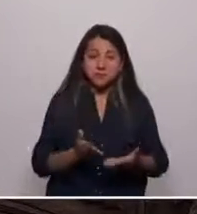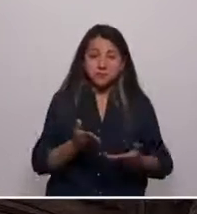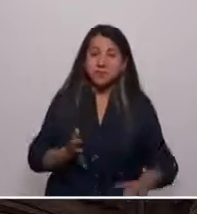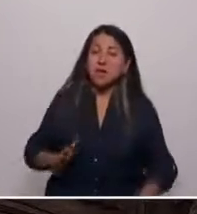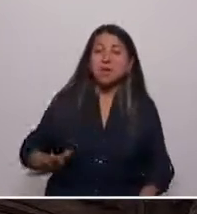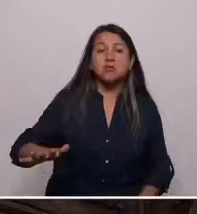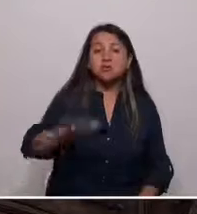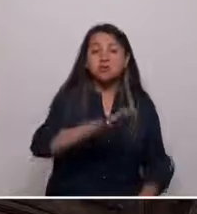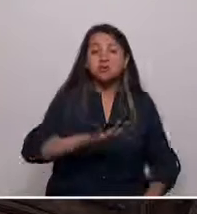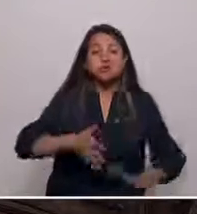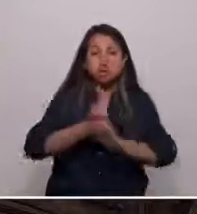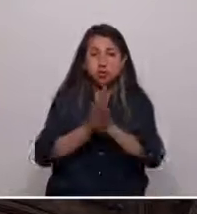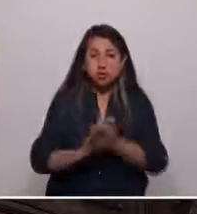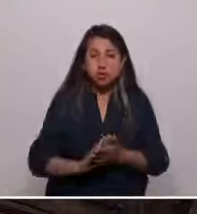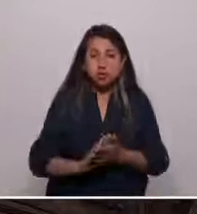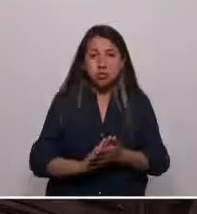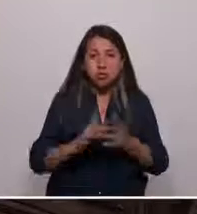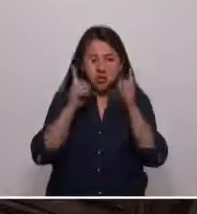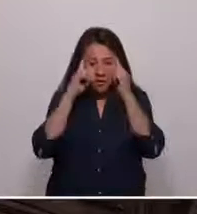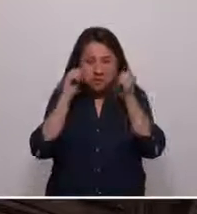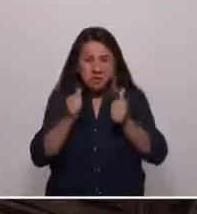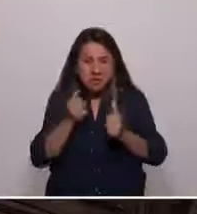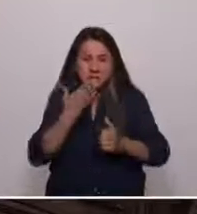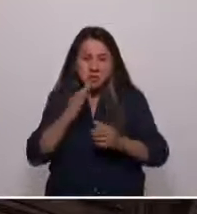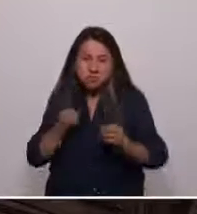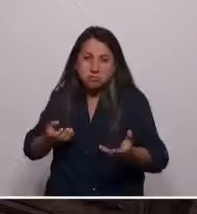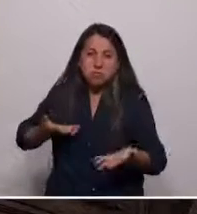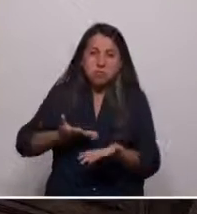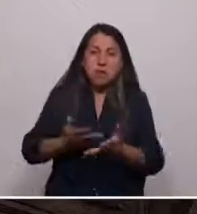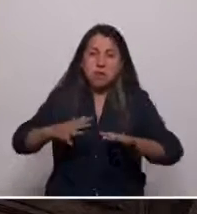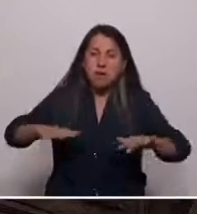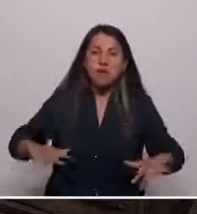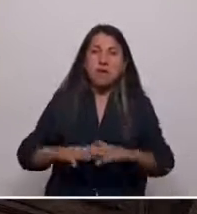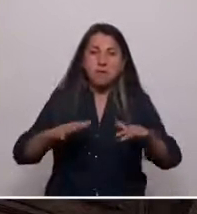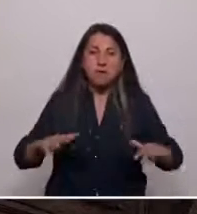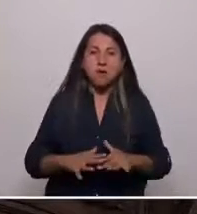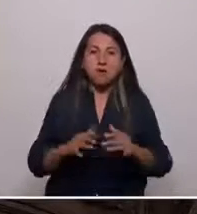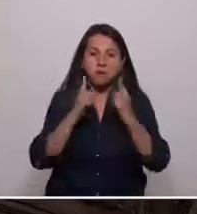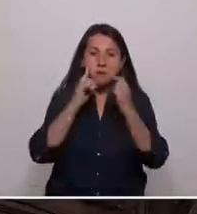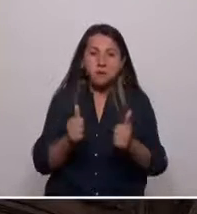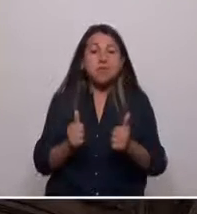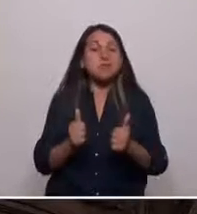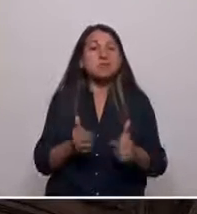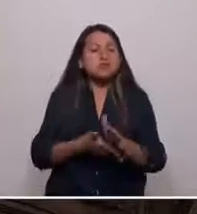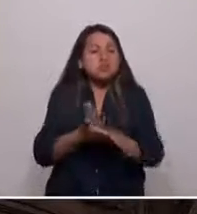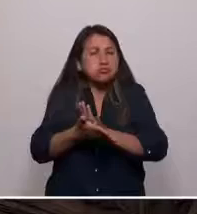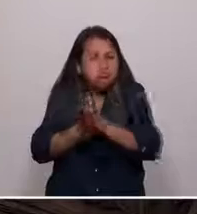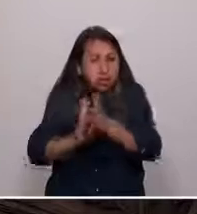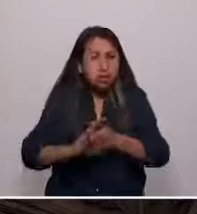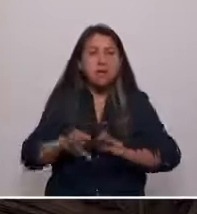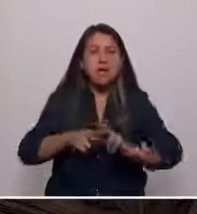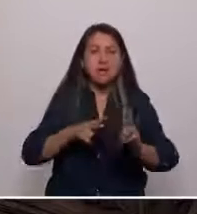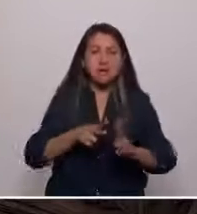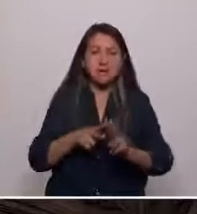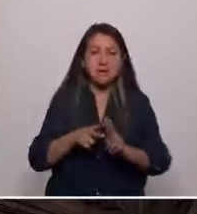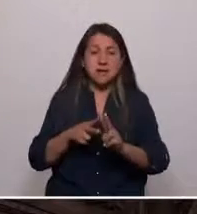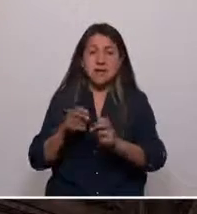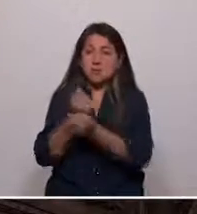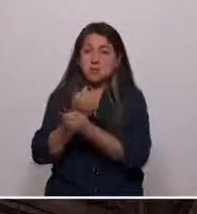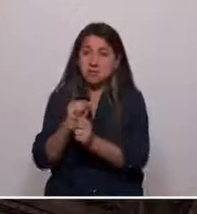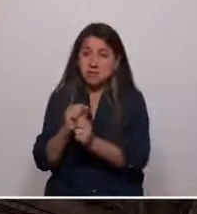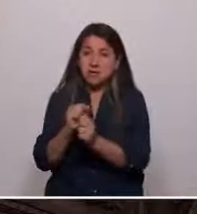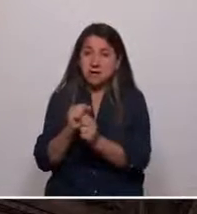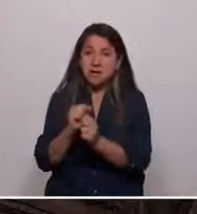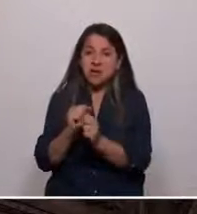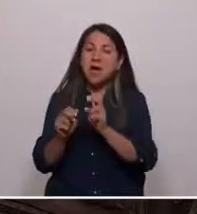colocar lo mejor de nuestras capacidades, de nuestros esfuerzos y talentos, para hacer lo imposible, porque lo